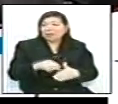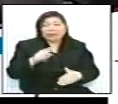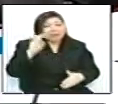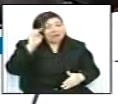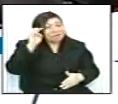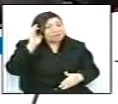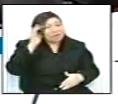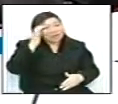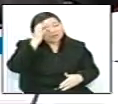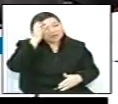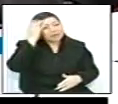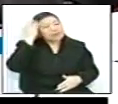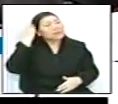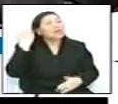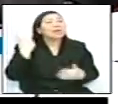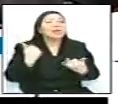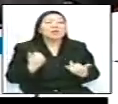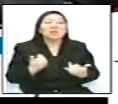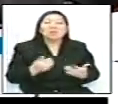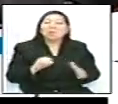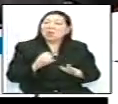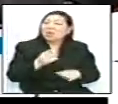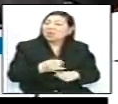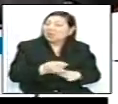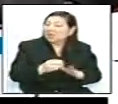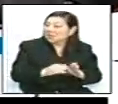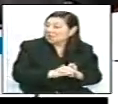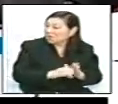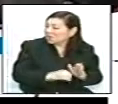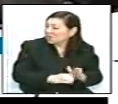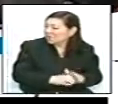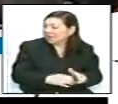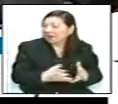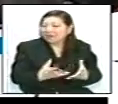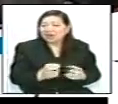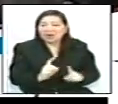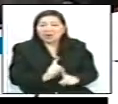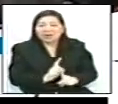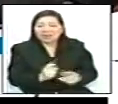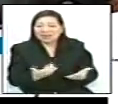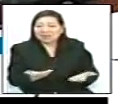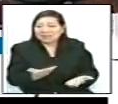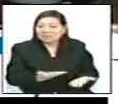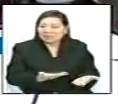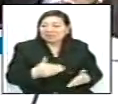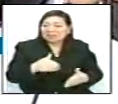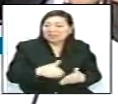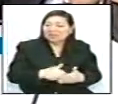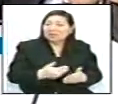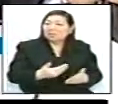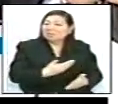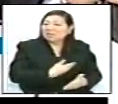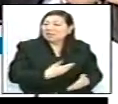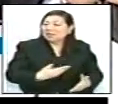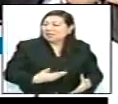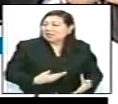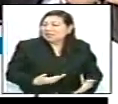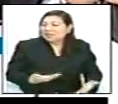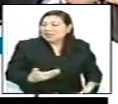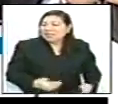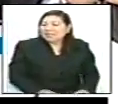fujimorismo. Ahora dicen que es inconstitucional, que no se quiere hacer esto porque hay candidatos